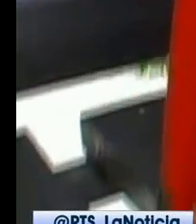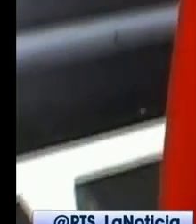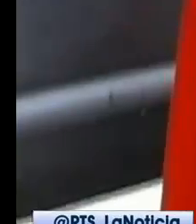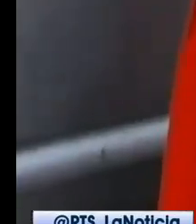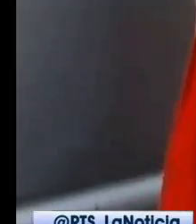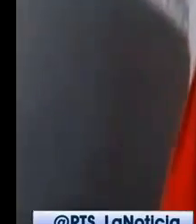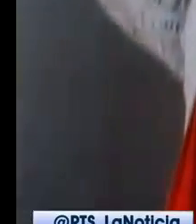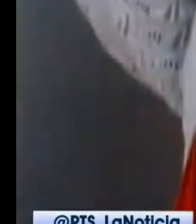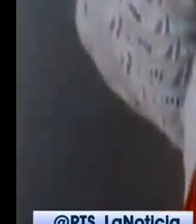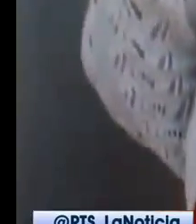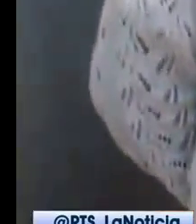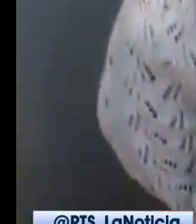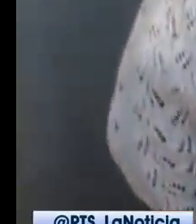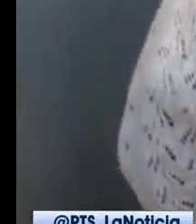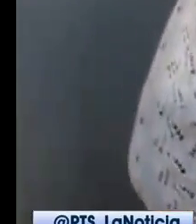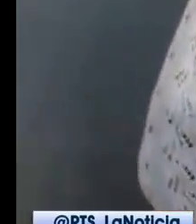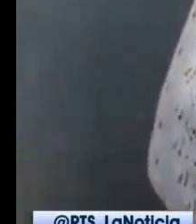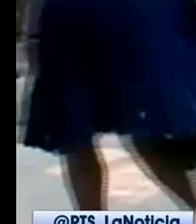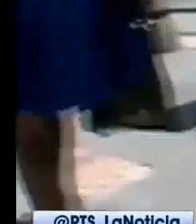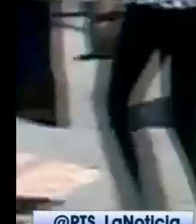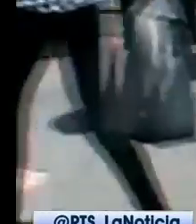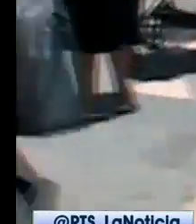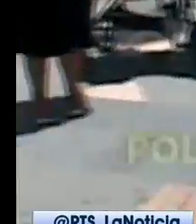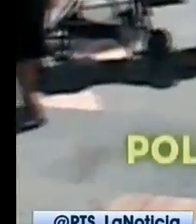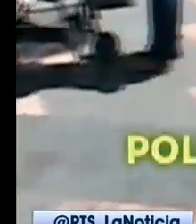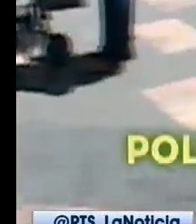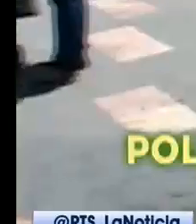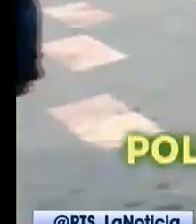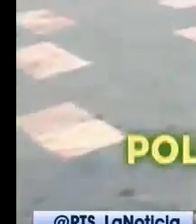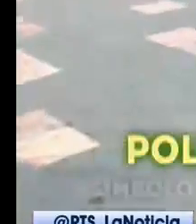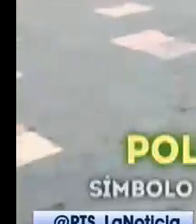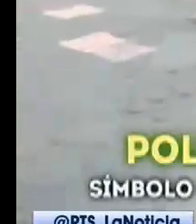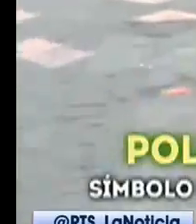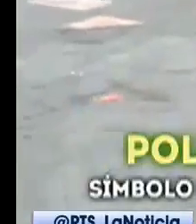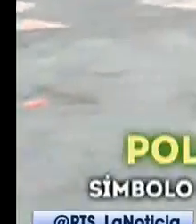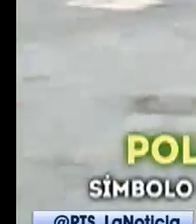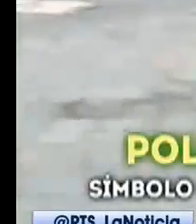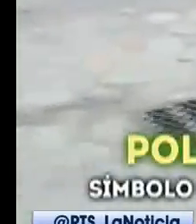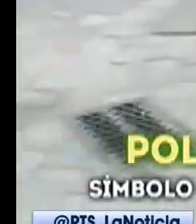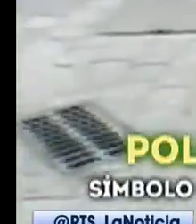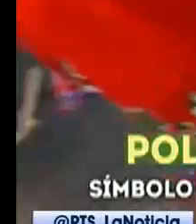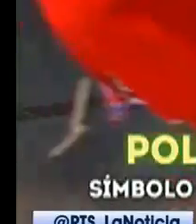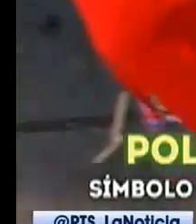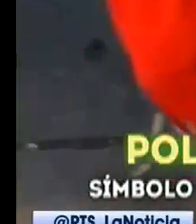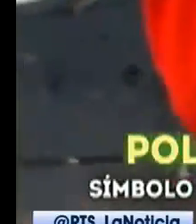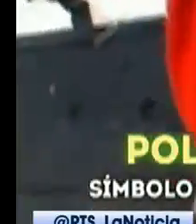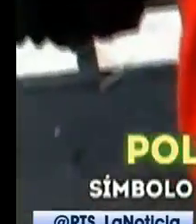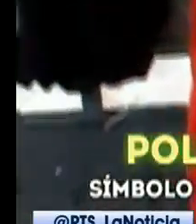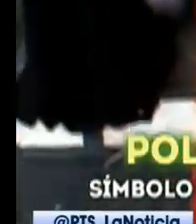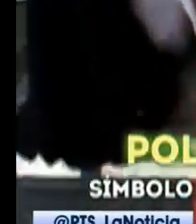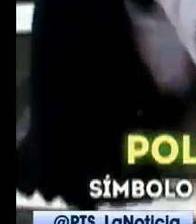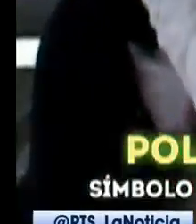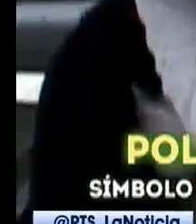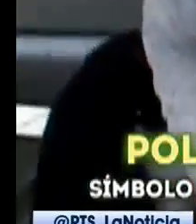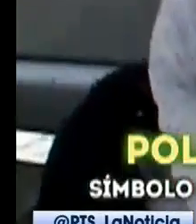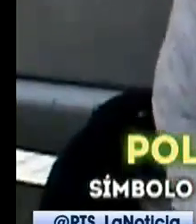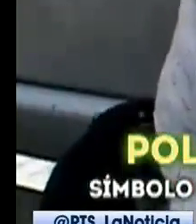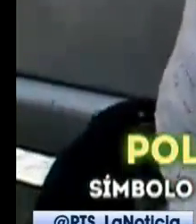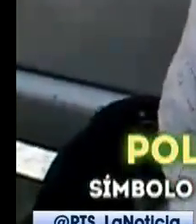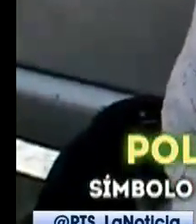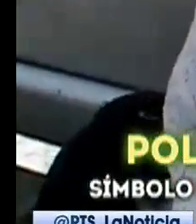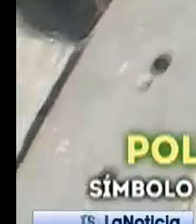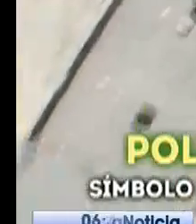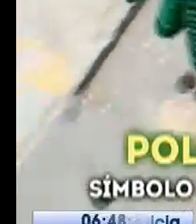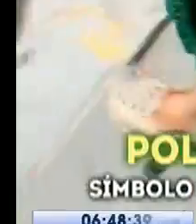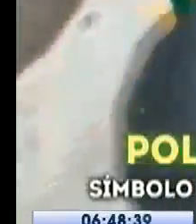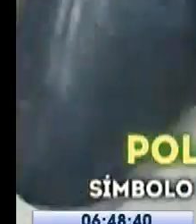De la chola cuencana, que en realidad es una prenda típica de las mujeres de la provincia de La Suay, una parte importante de su atuendo que se usa como